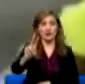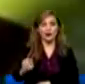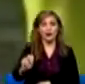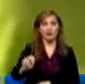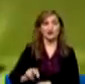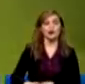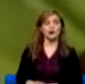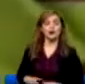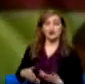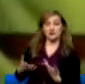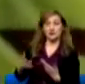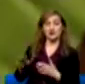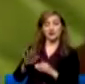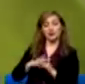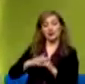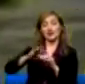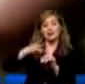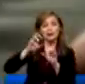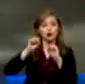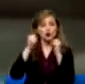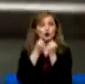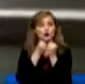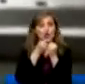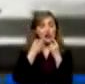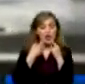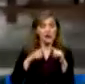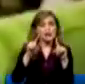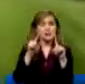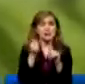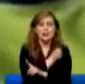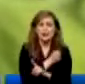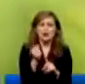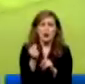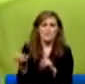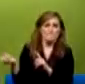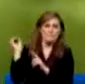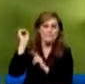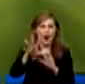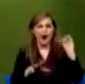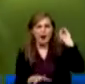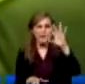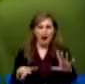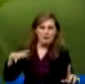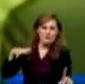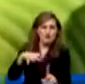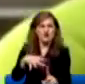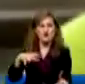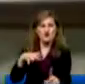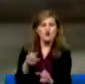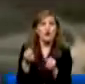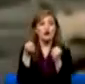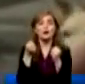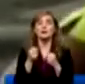Videos que circulan en redes sociales muestran la violencia y el vandalismo por parte de los manifestantes.